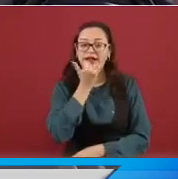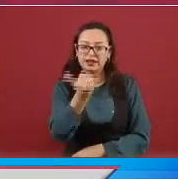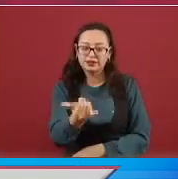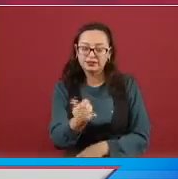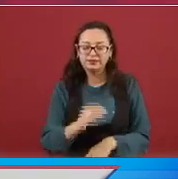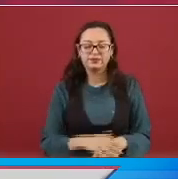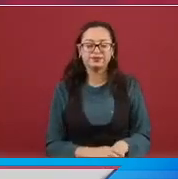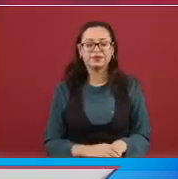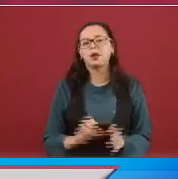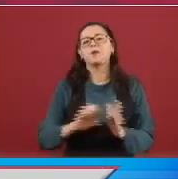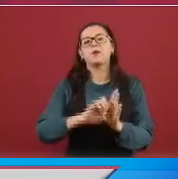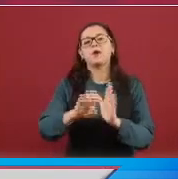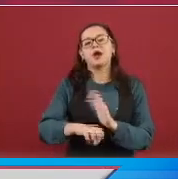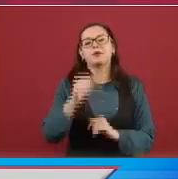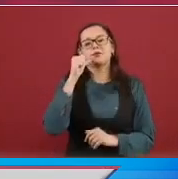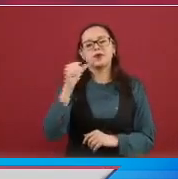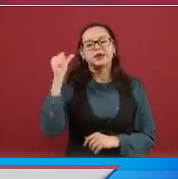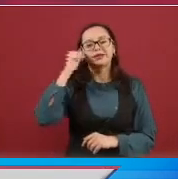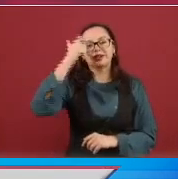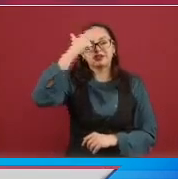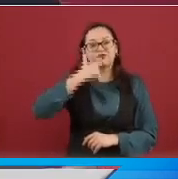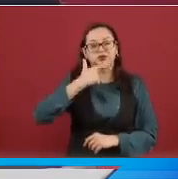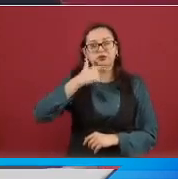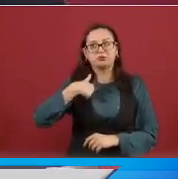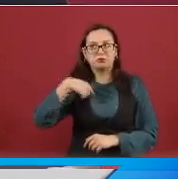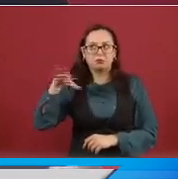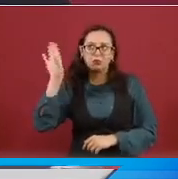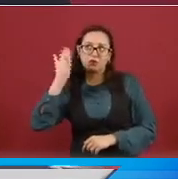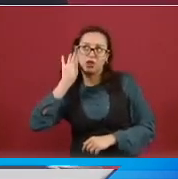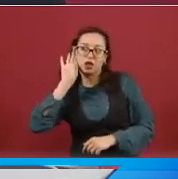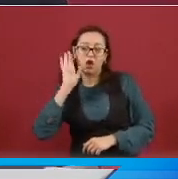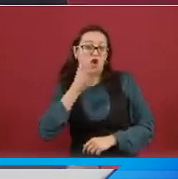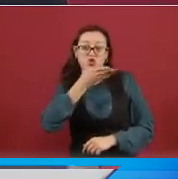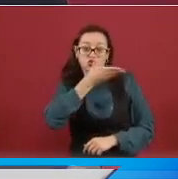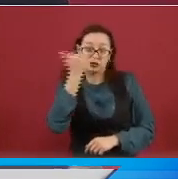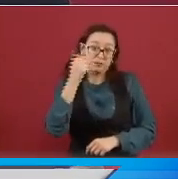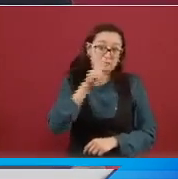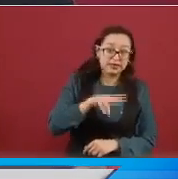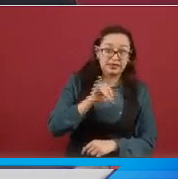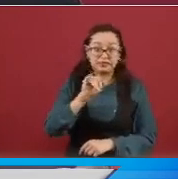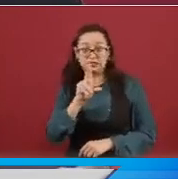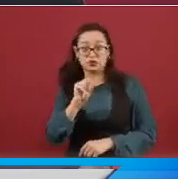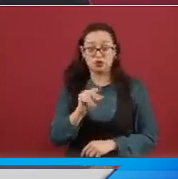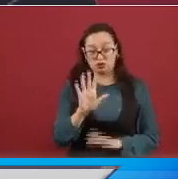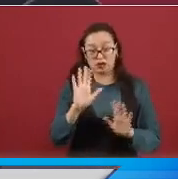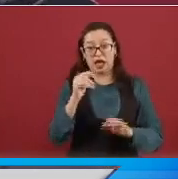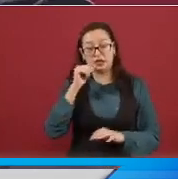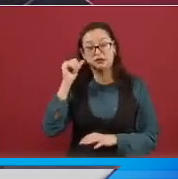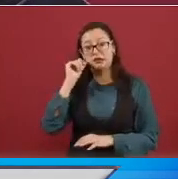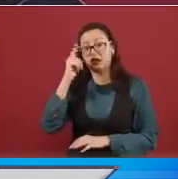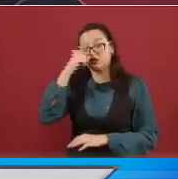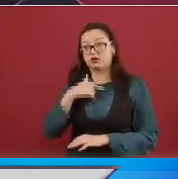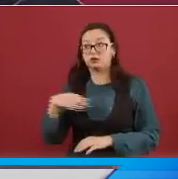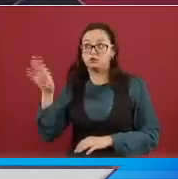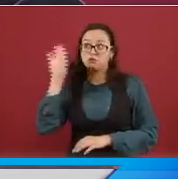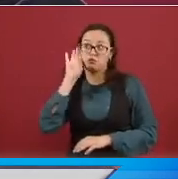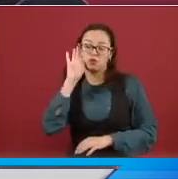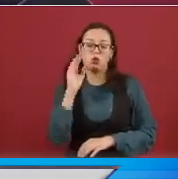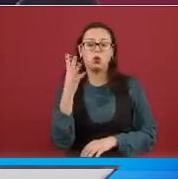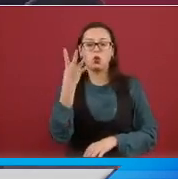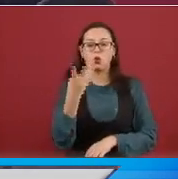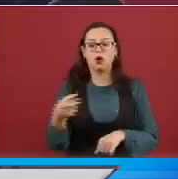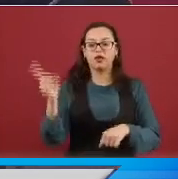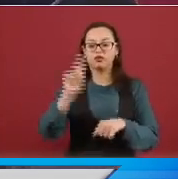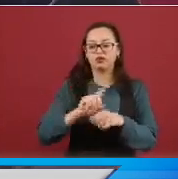enteré, no sé si sea cierto, porque hasta anoche me enteré, que hace 4 días